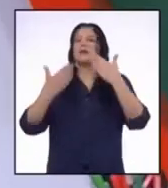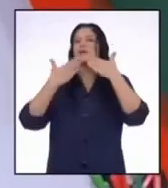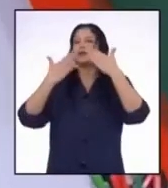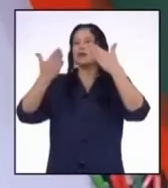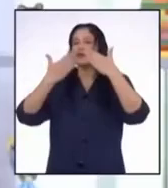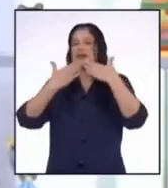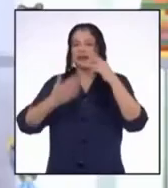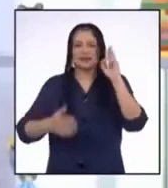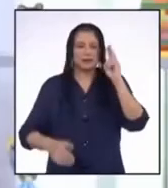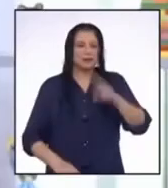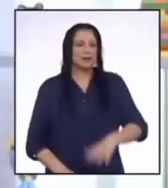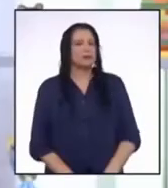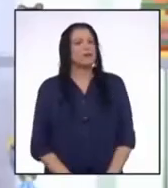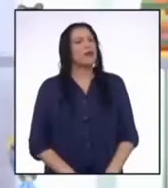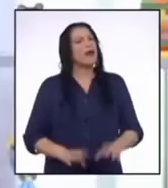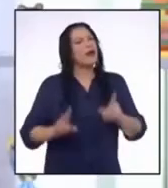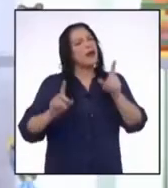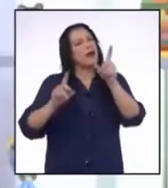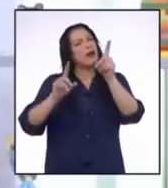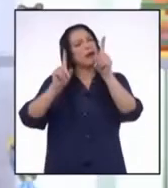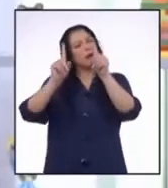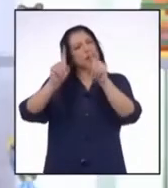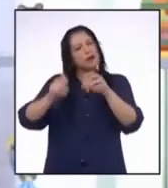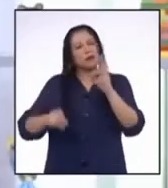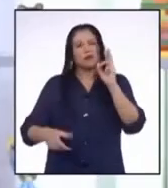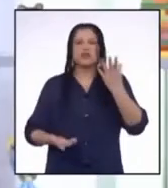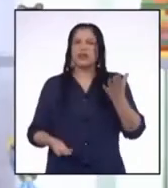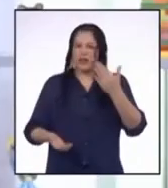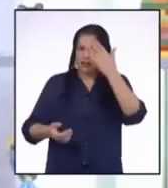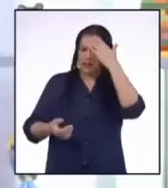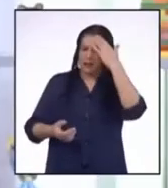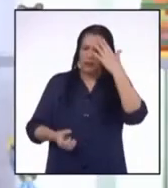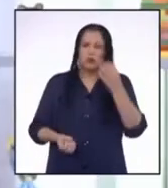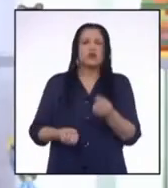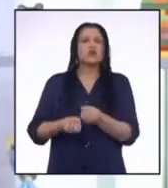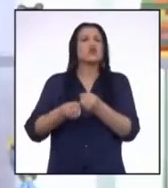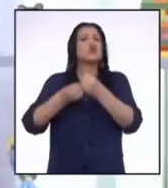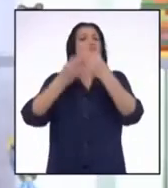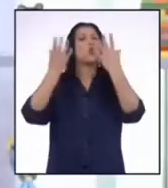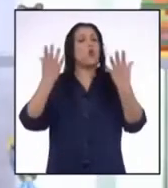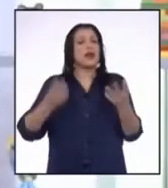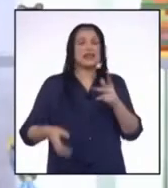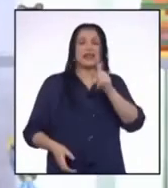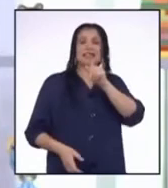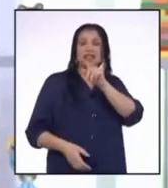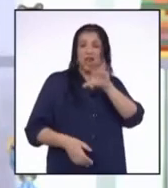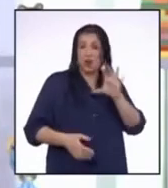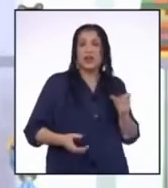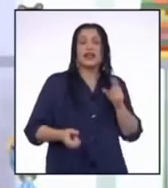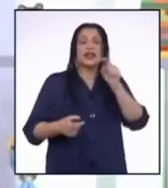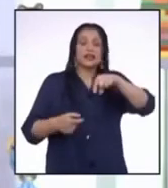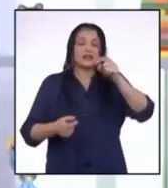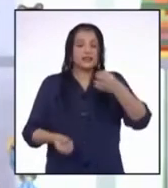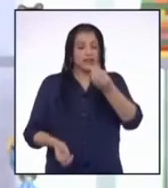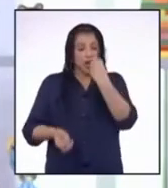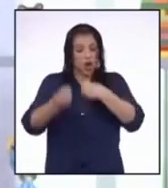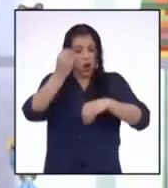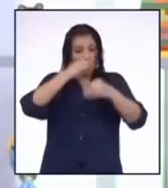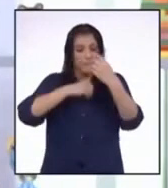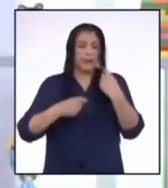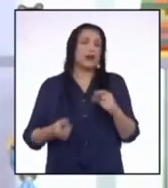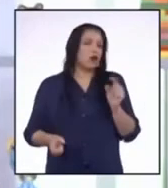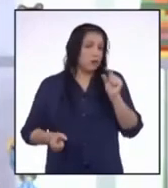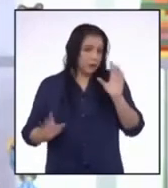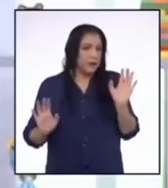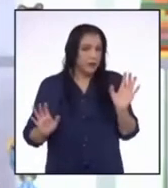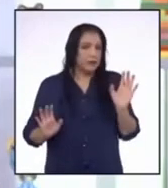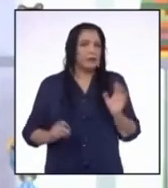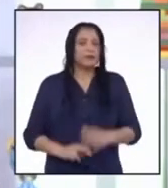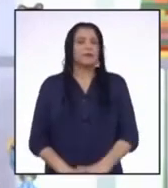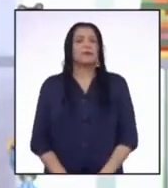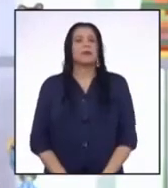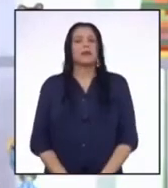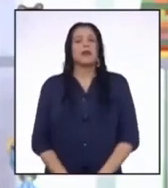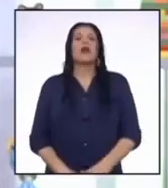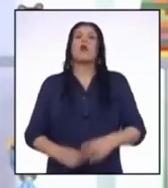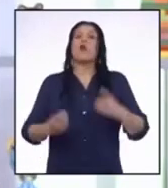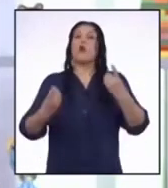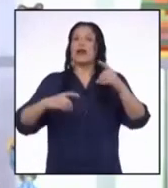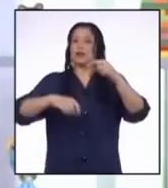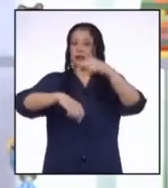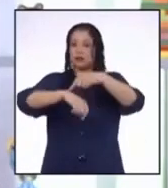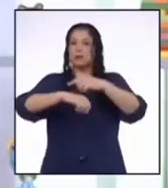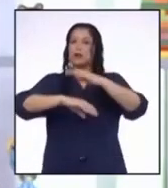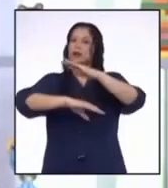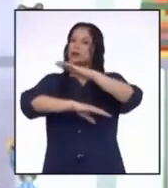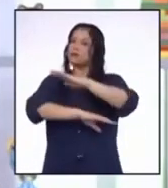gracias, profesora. Profesora, ya sabemos la cantidad de energía que necesitan nuestras amigas y amigos mínimamente, o sea, estando en